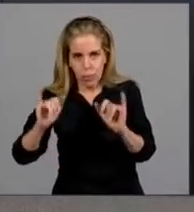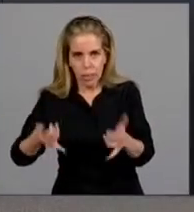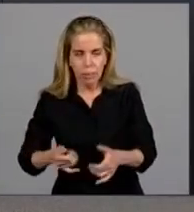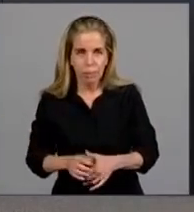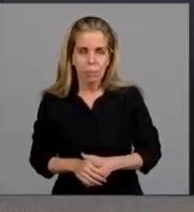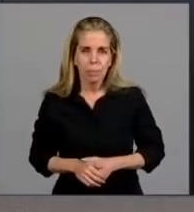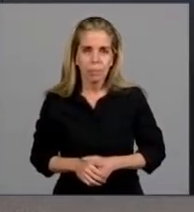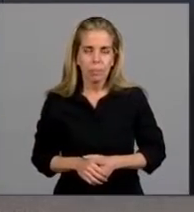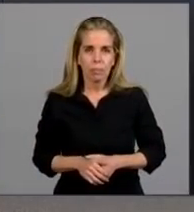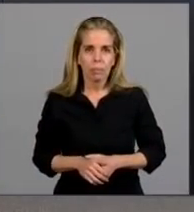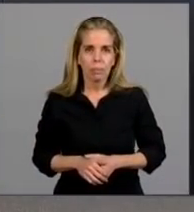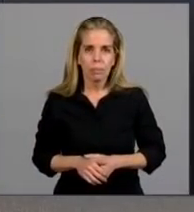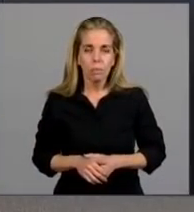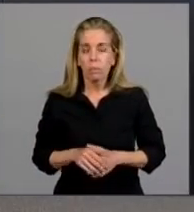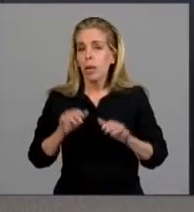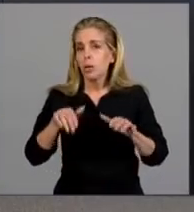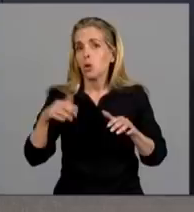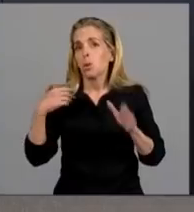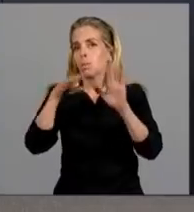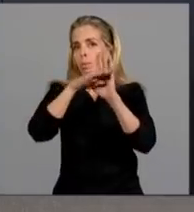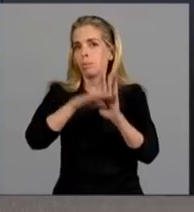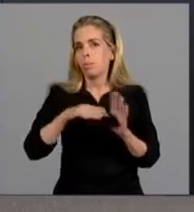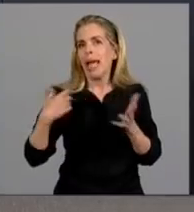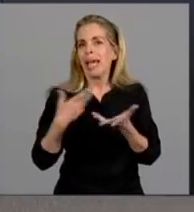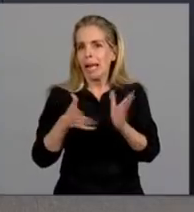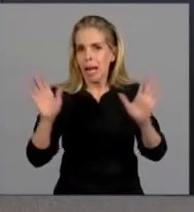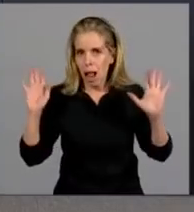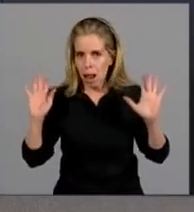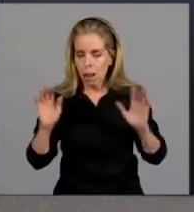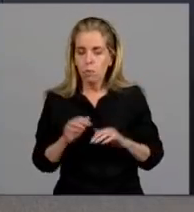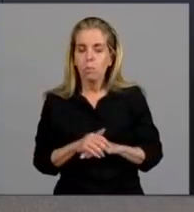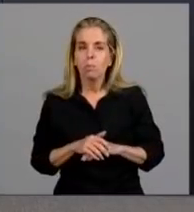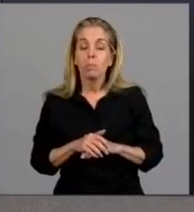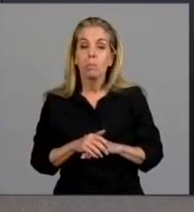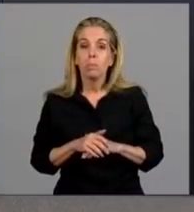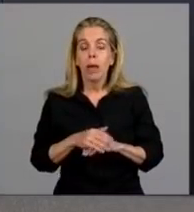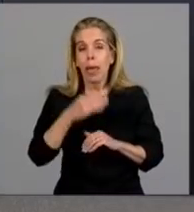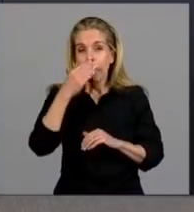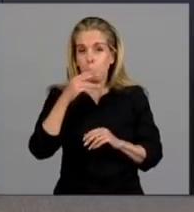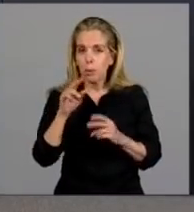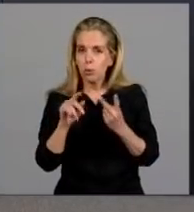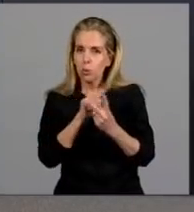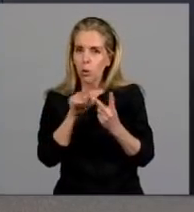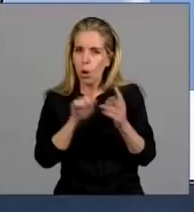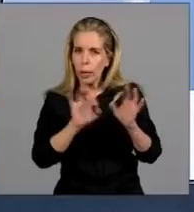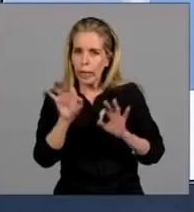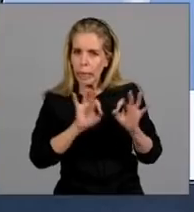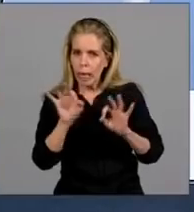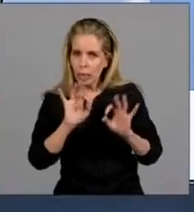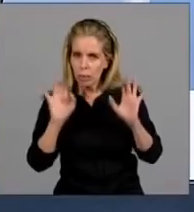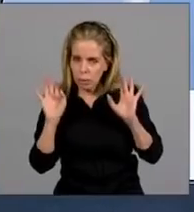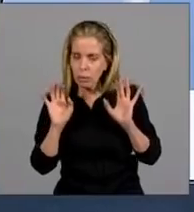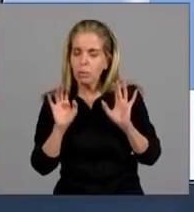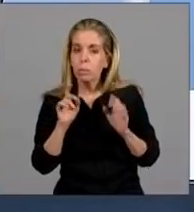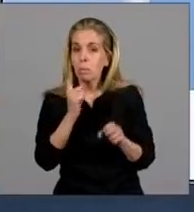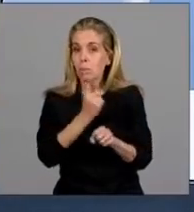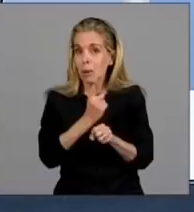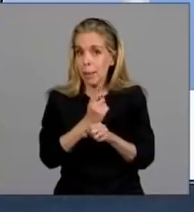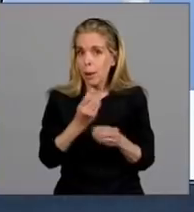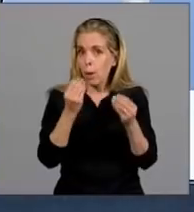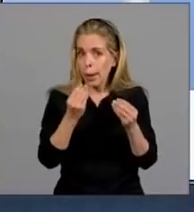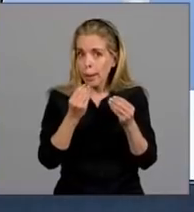Esto con respecto a las reglas generales. Después voy a hacer dos precisiones más. La primera con respecto a los